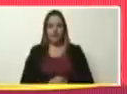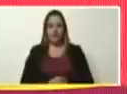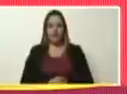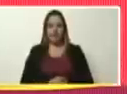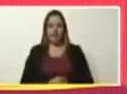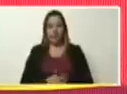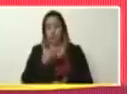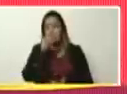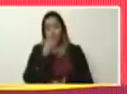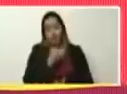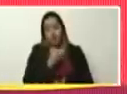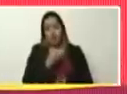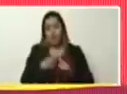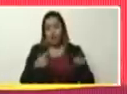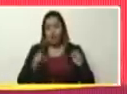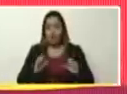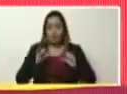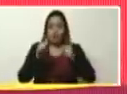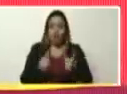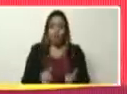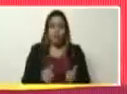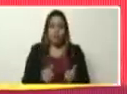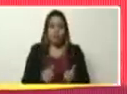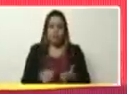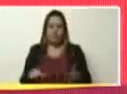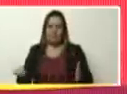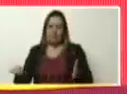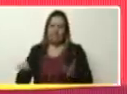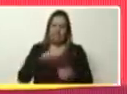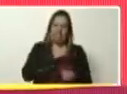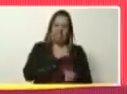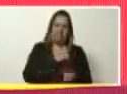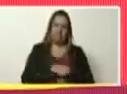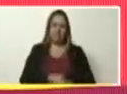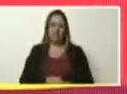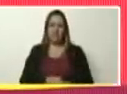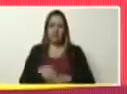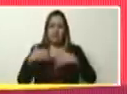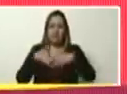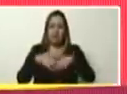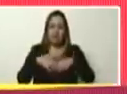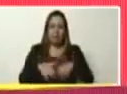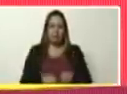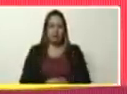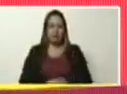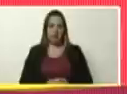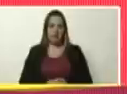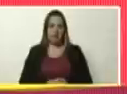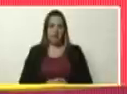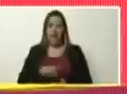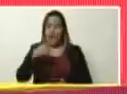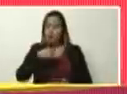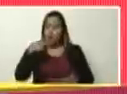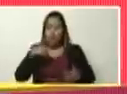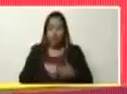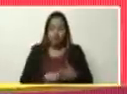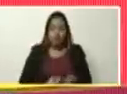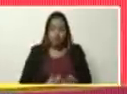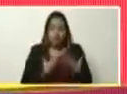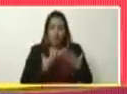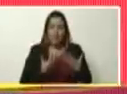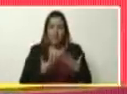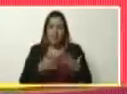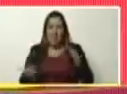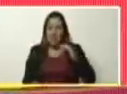lamentablemente surgió la puñalada a la industria, y esta vez desde adentro, desde la